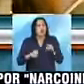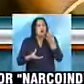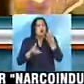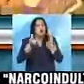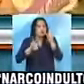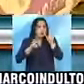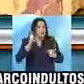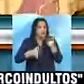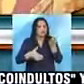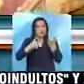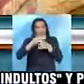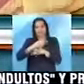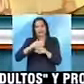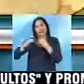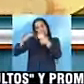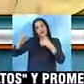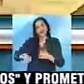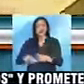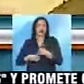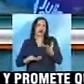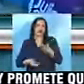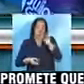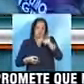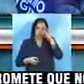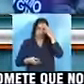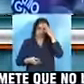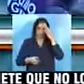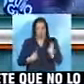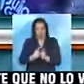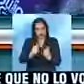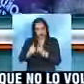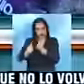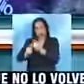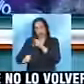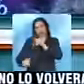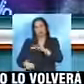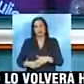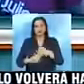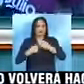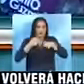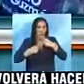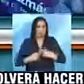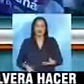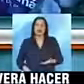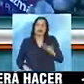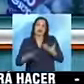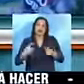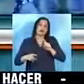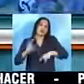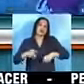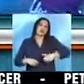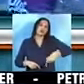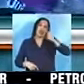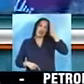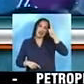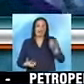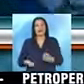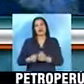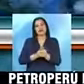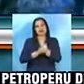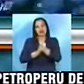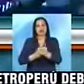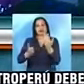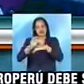carpa? Si lo puedes reiterar, tú que sigues al candidato todos los días, al candidato Julio Guzmán. De repente, algún dirigente lo acompaña allí también en la